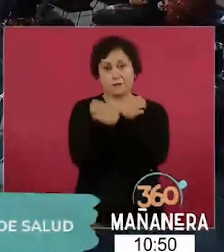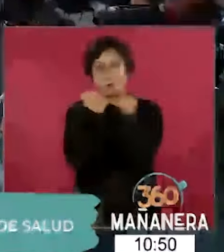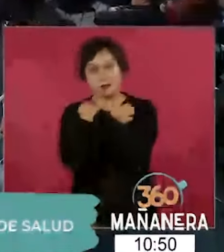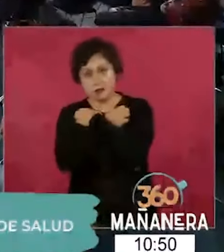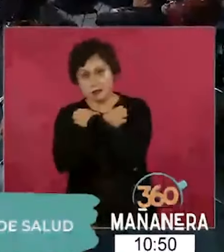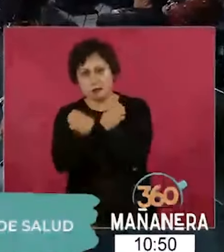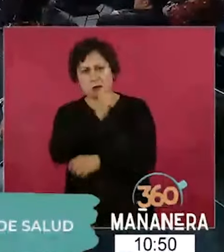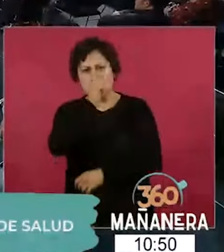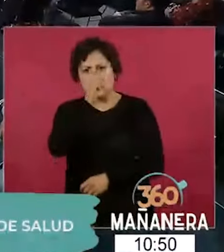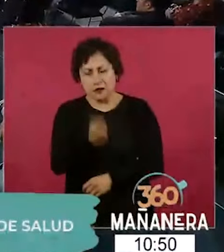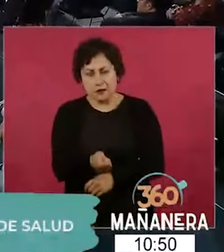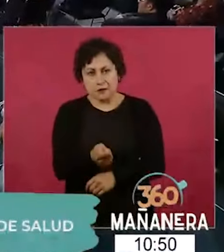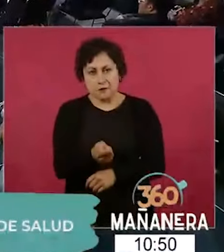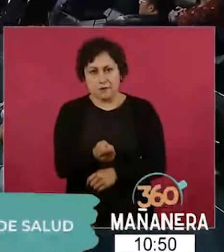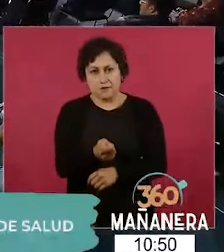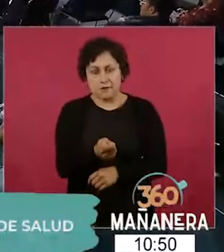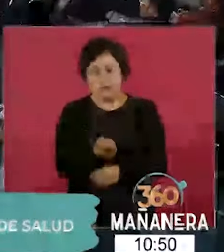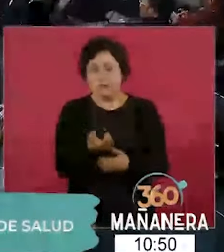Nosotros